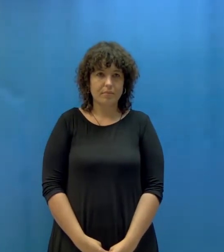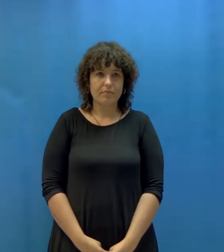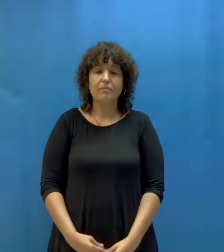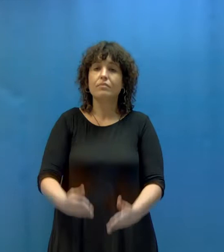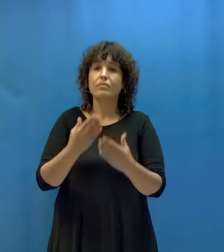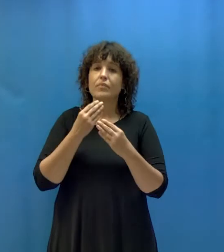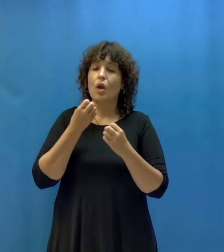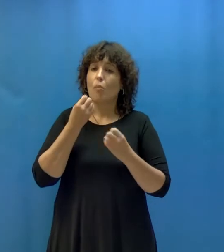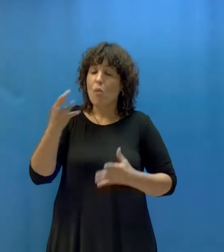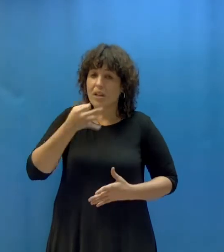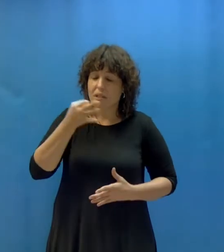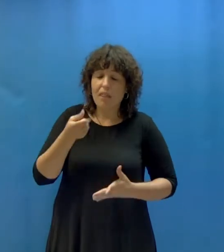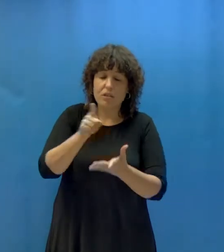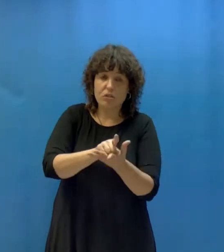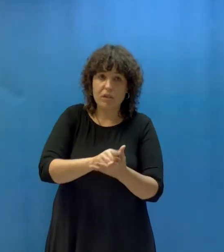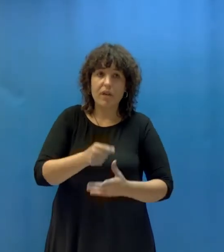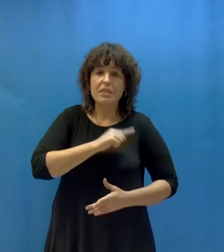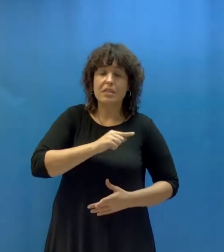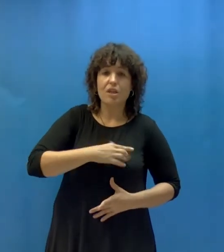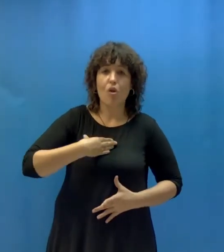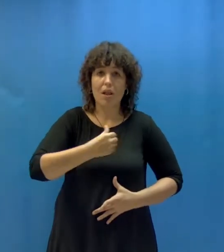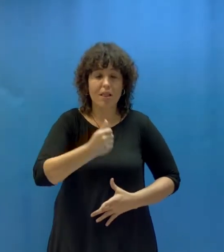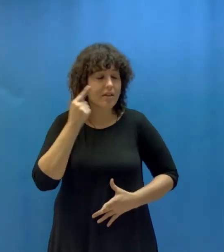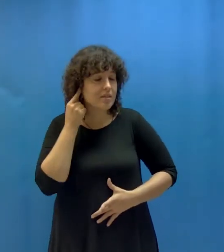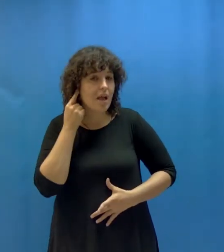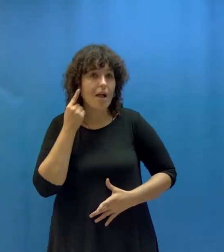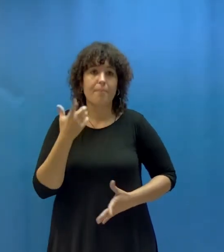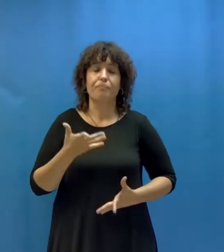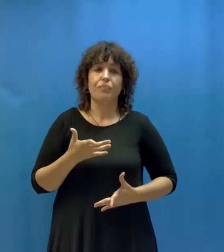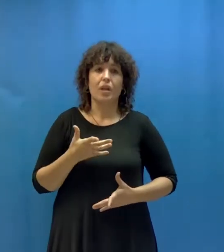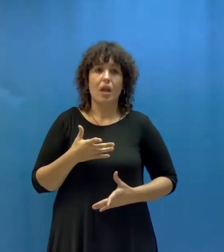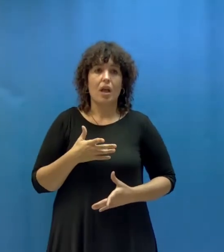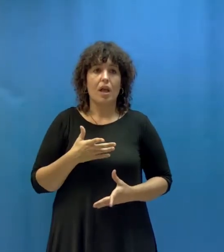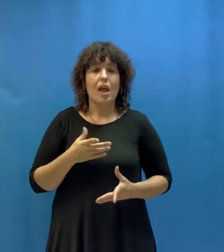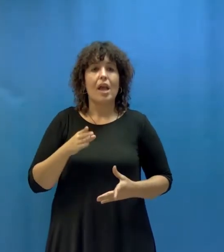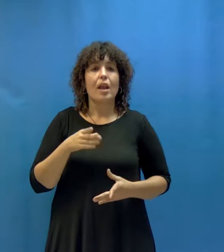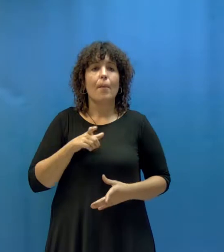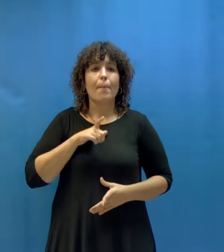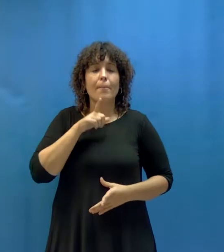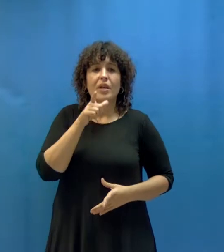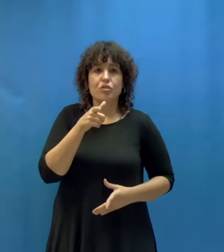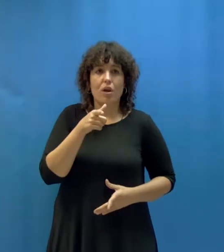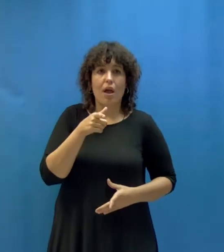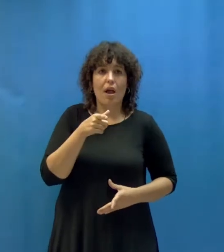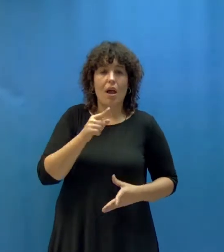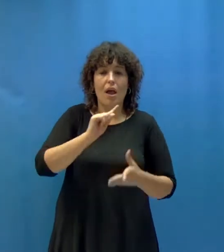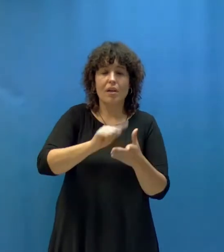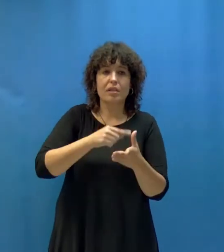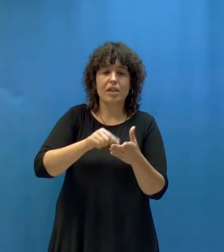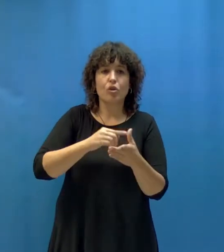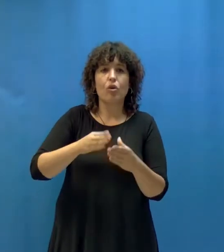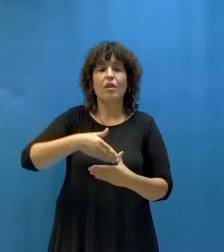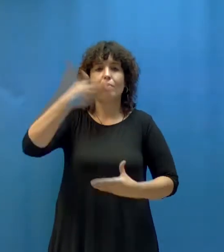Buenas tardes de nuevo. Señora alcaldesa, dice el politólogo y columnista del periódico El